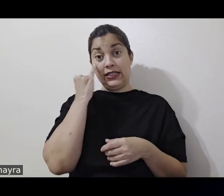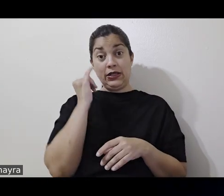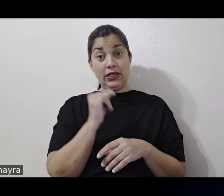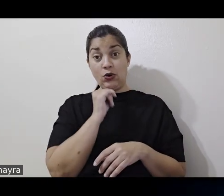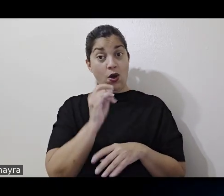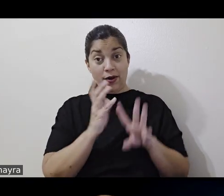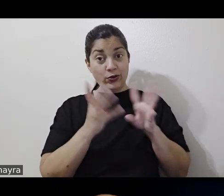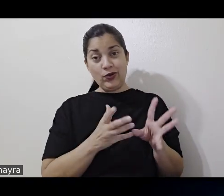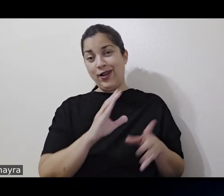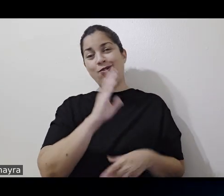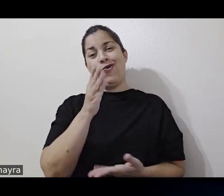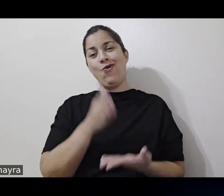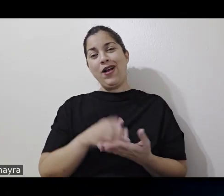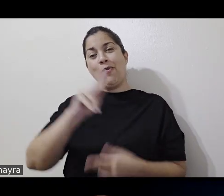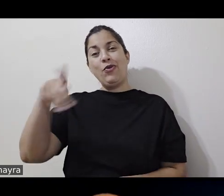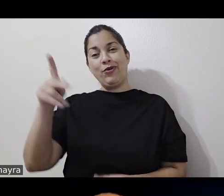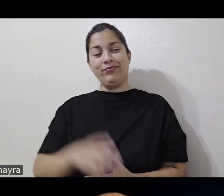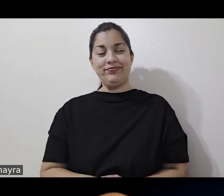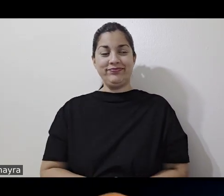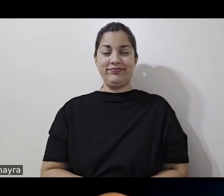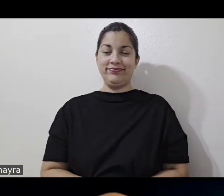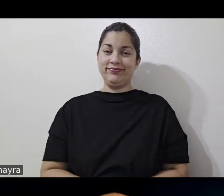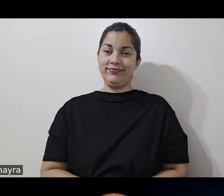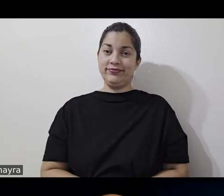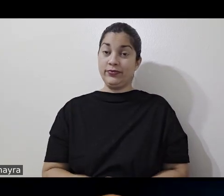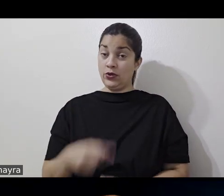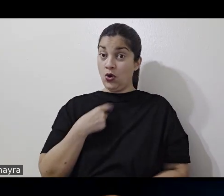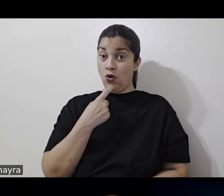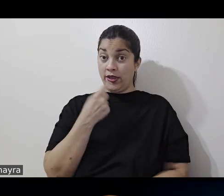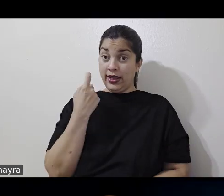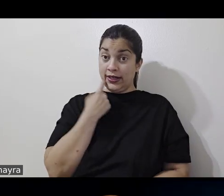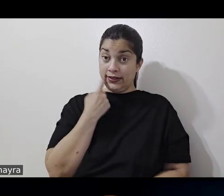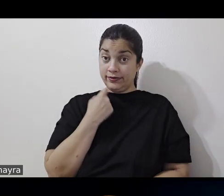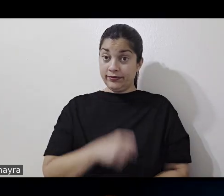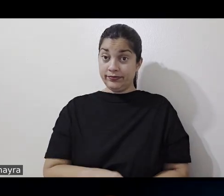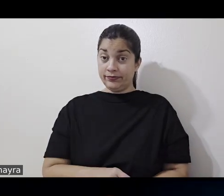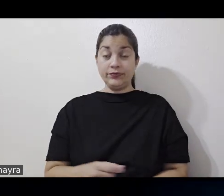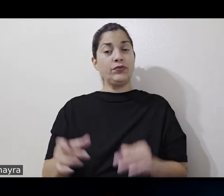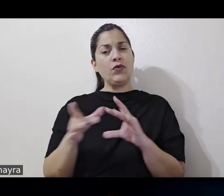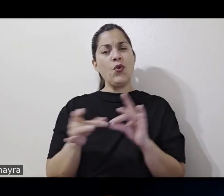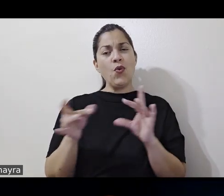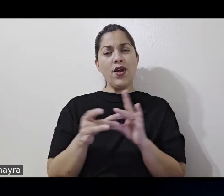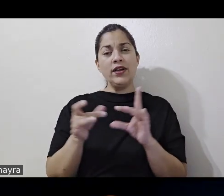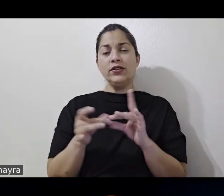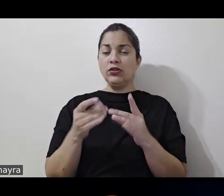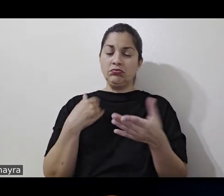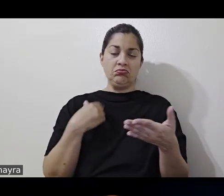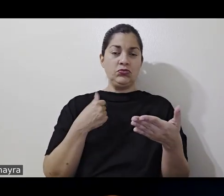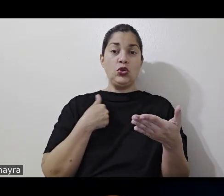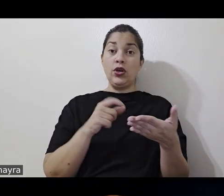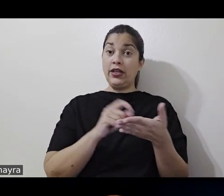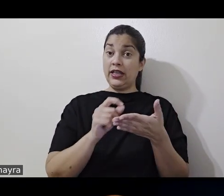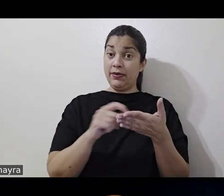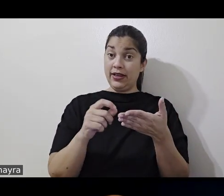Pero en este caso, pues yo, como te dije ahorita, yo tenía los cuentos y cuando escribí